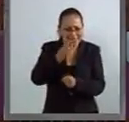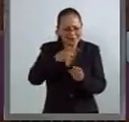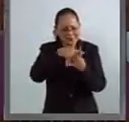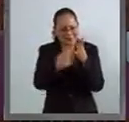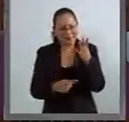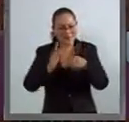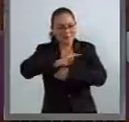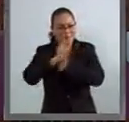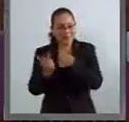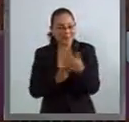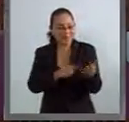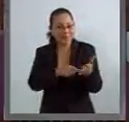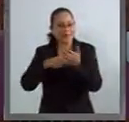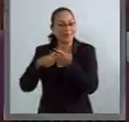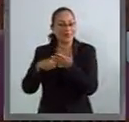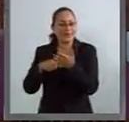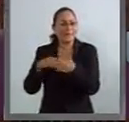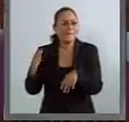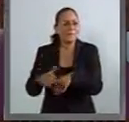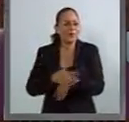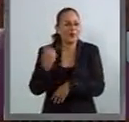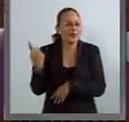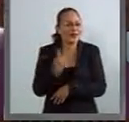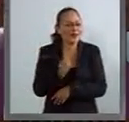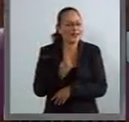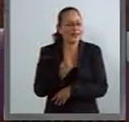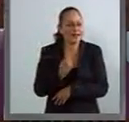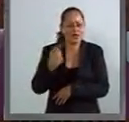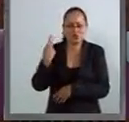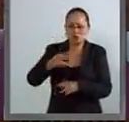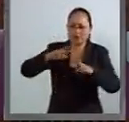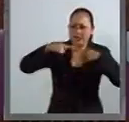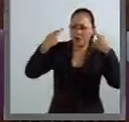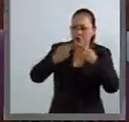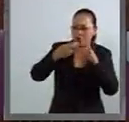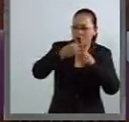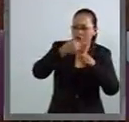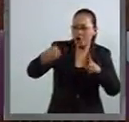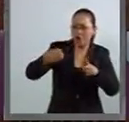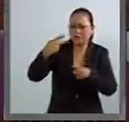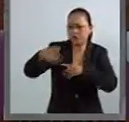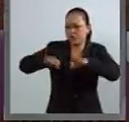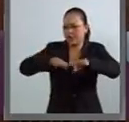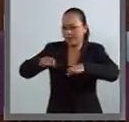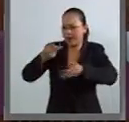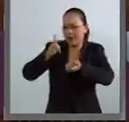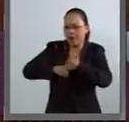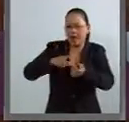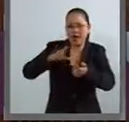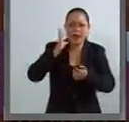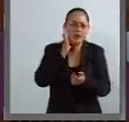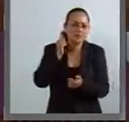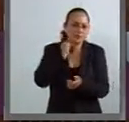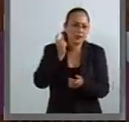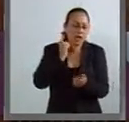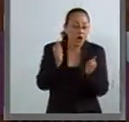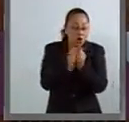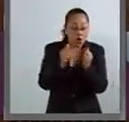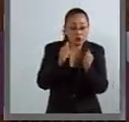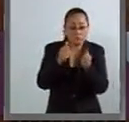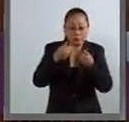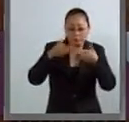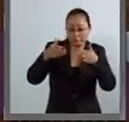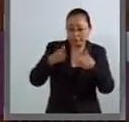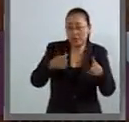países porque la transmisión que hacen de las sesiones y del trabajo legislativo se da a partir de la señal abierta o